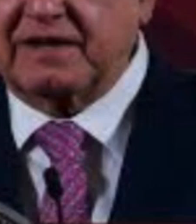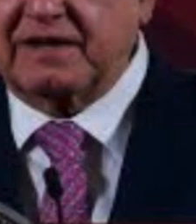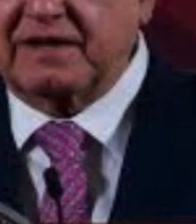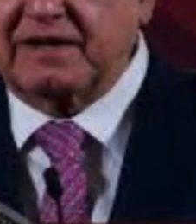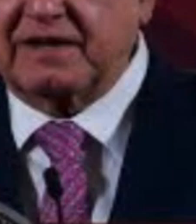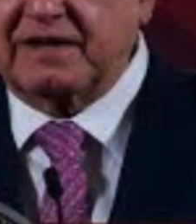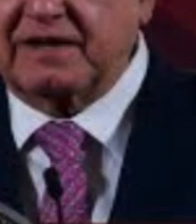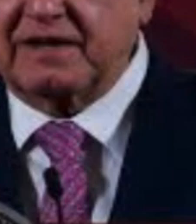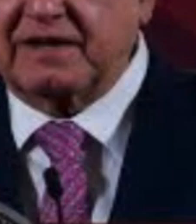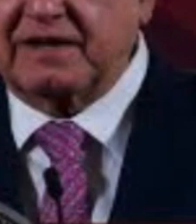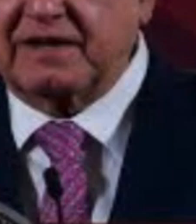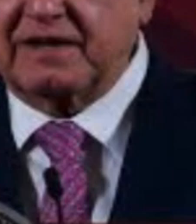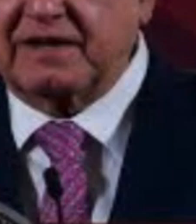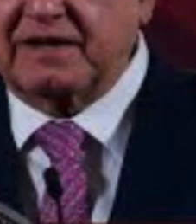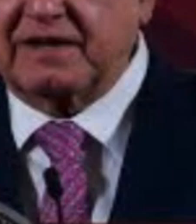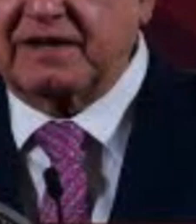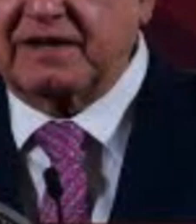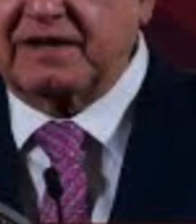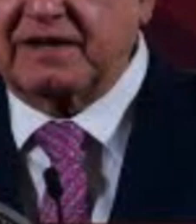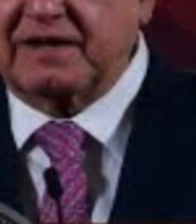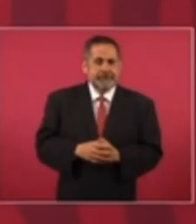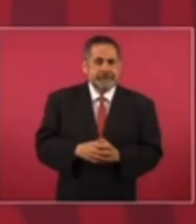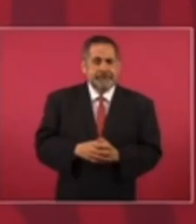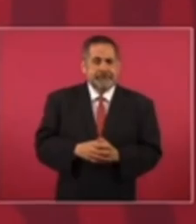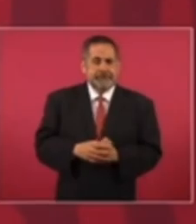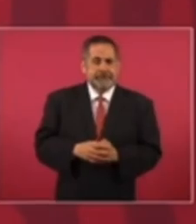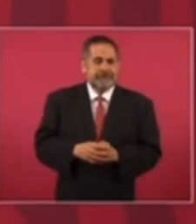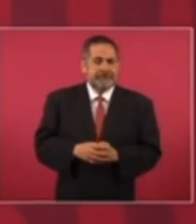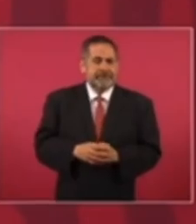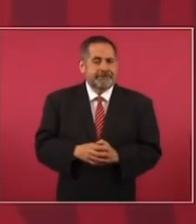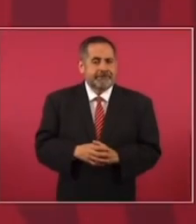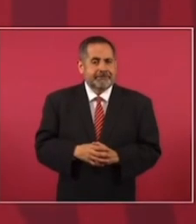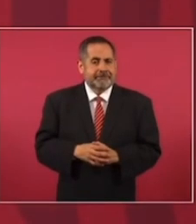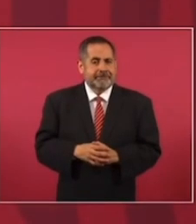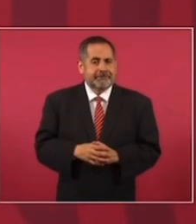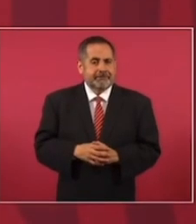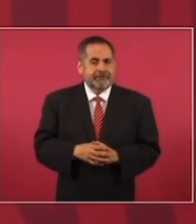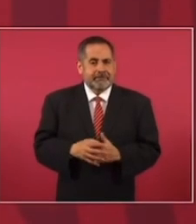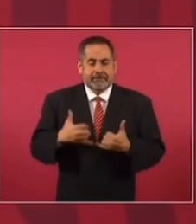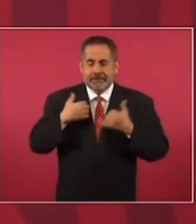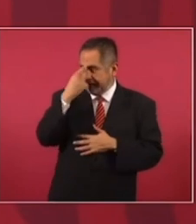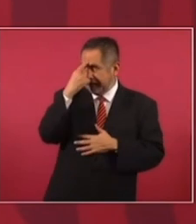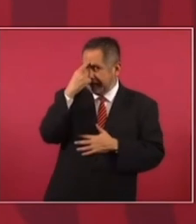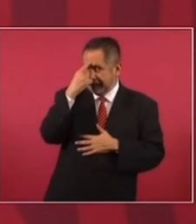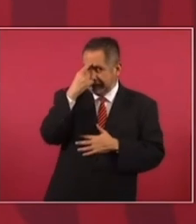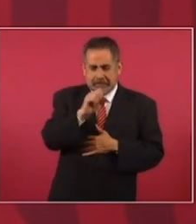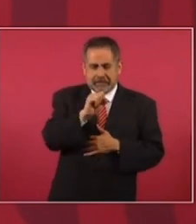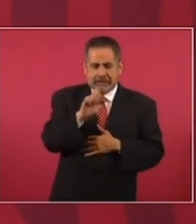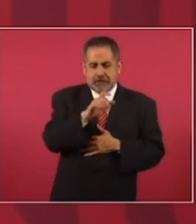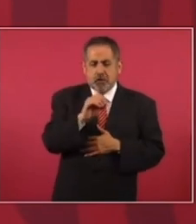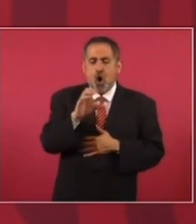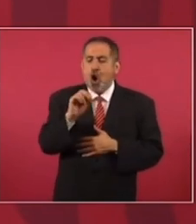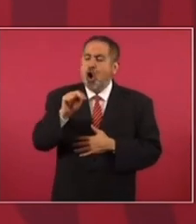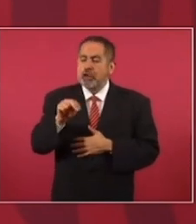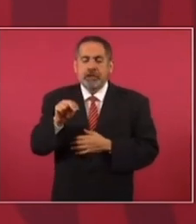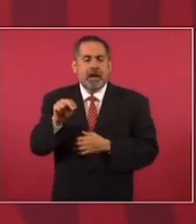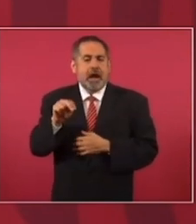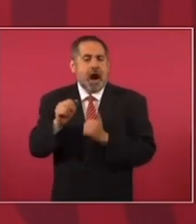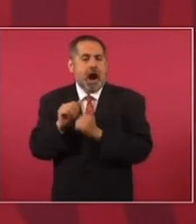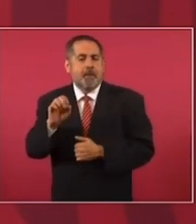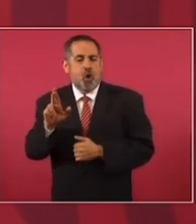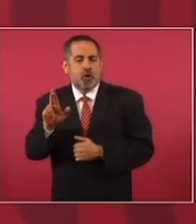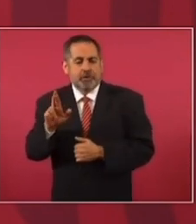regalando dinero. Este güey, el día que ya no regale dinero, todos lo van a patear. Porque es un idiota. Esa es la verdad, es un idiota. No